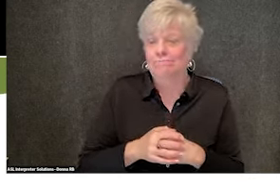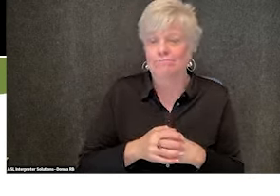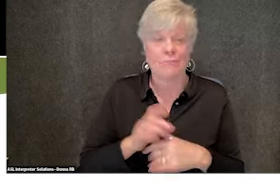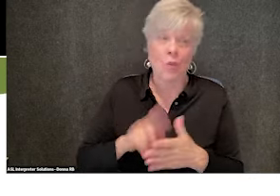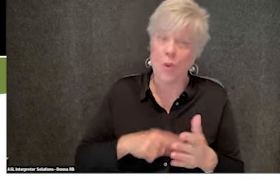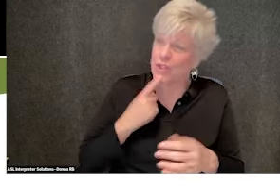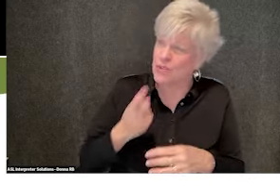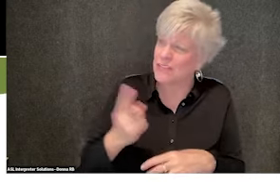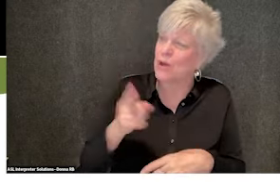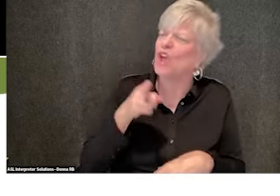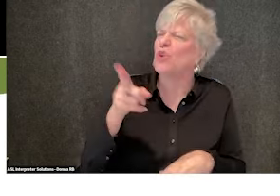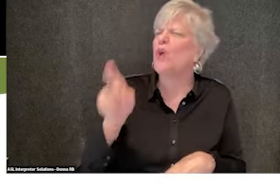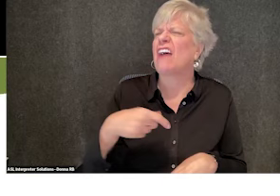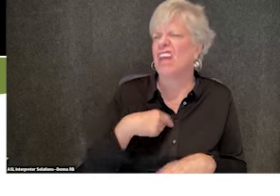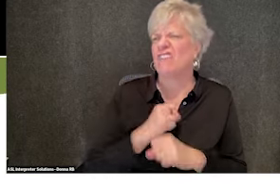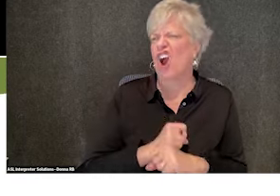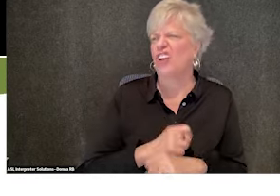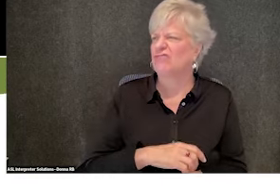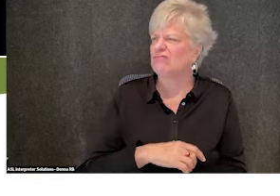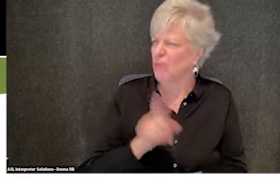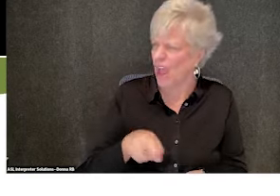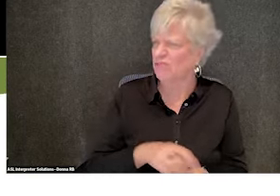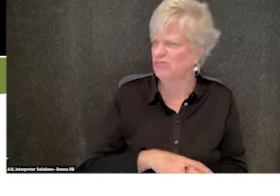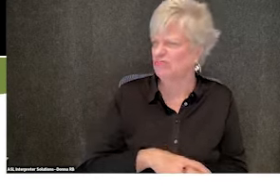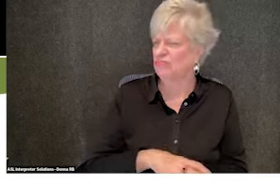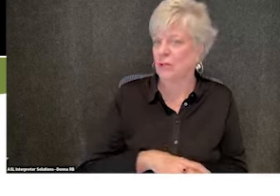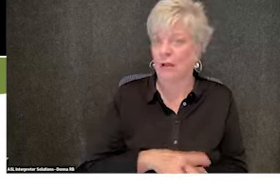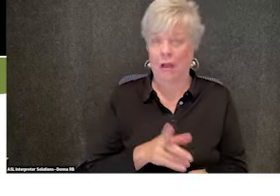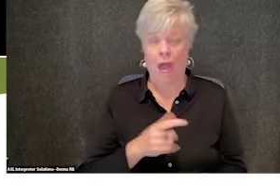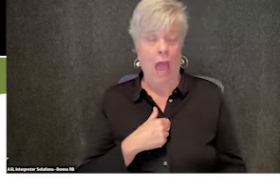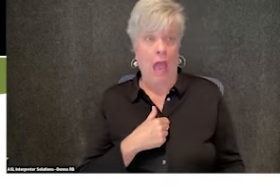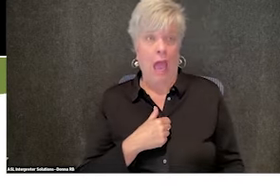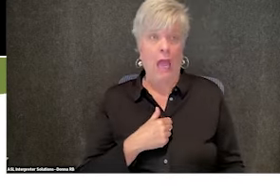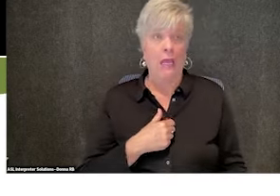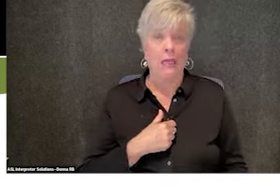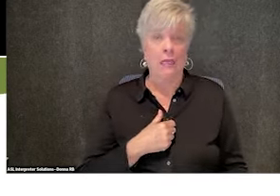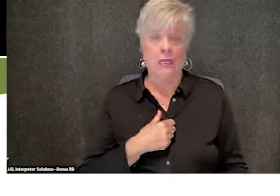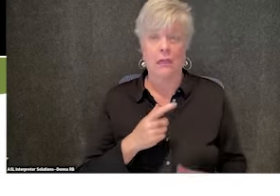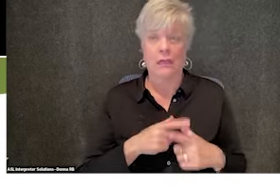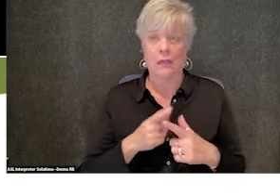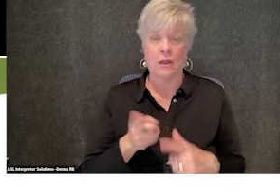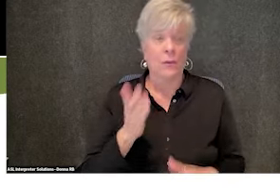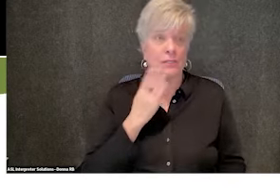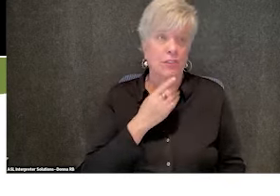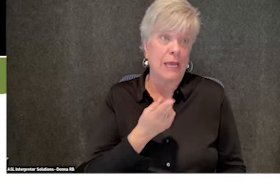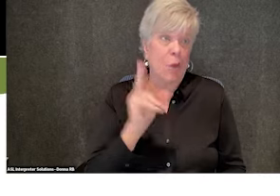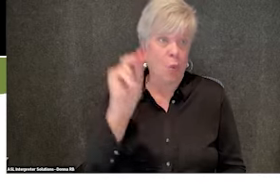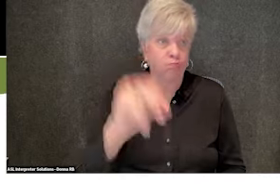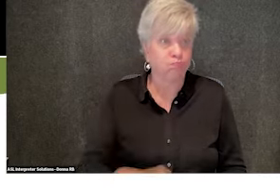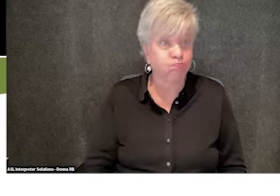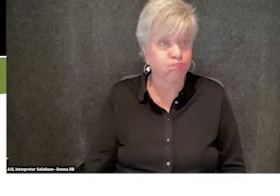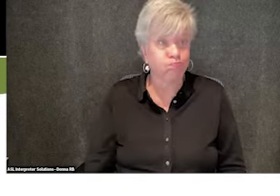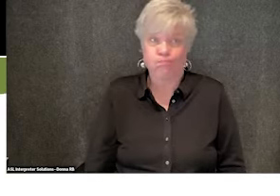no. Pero es algo que yo, o sea, insisto, yo diría que no si la persona